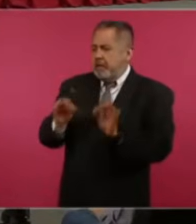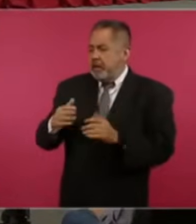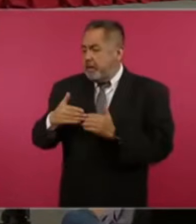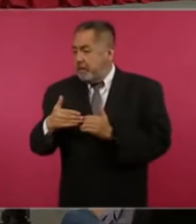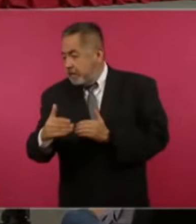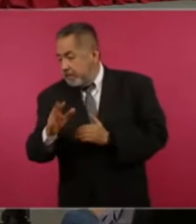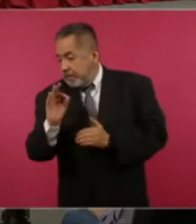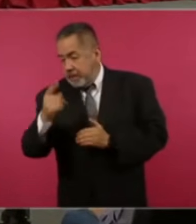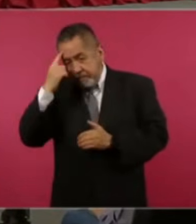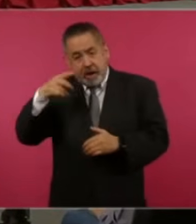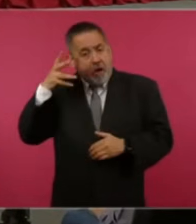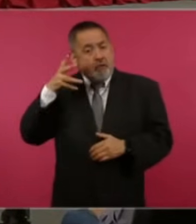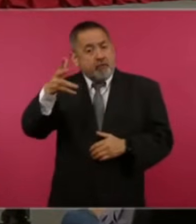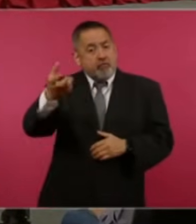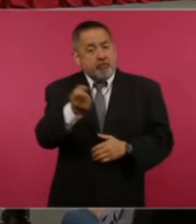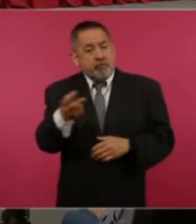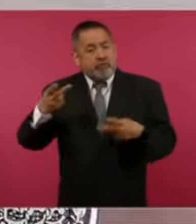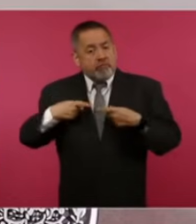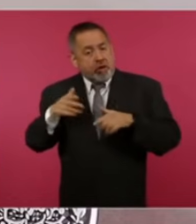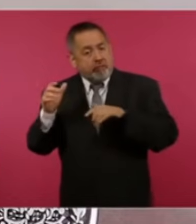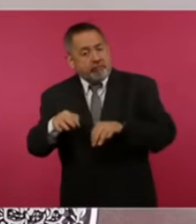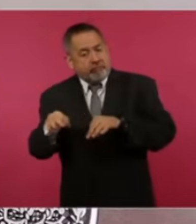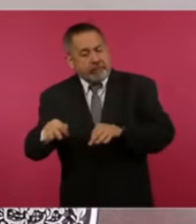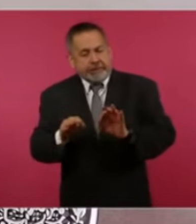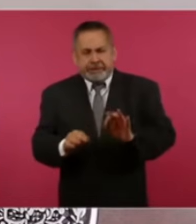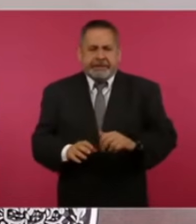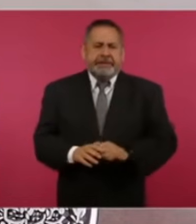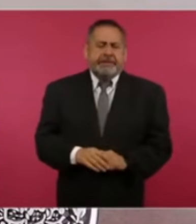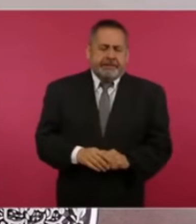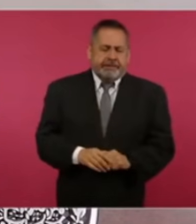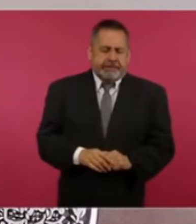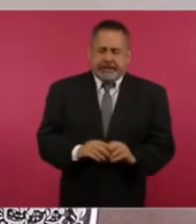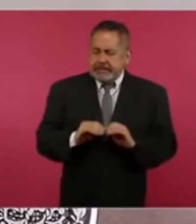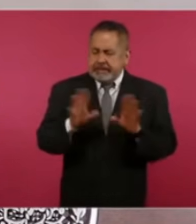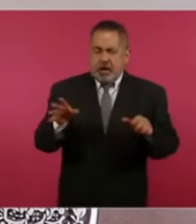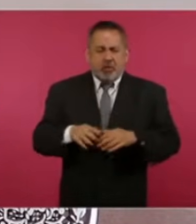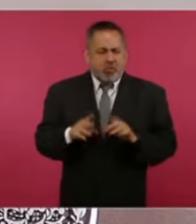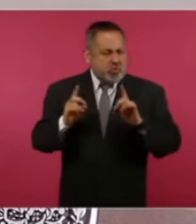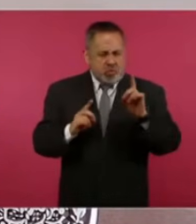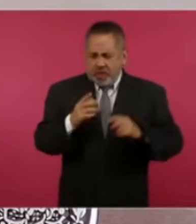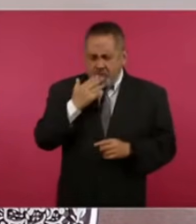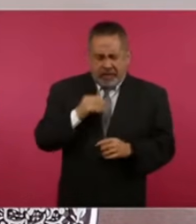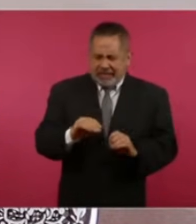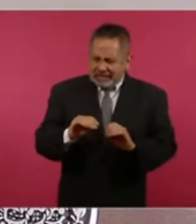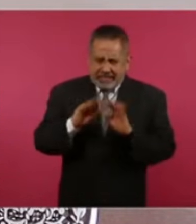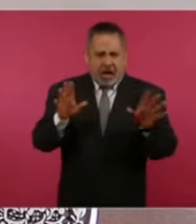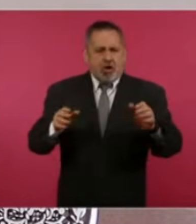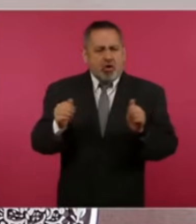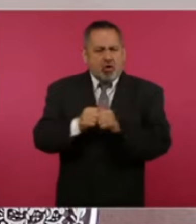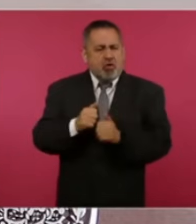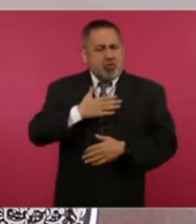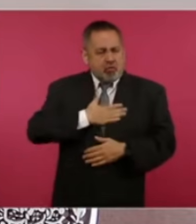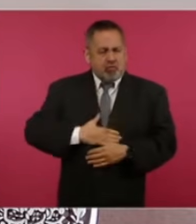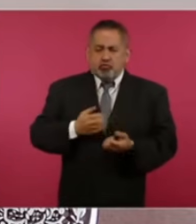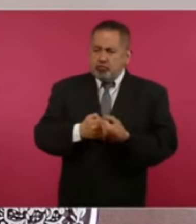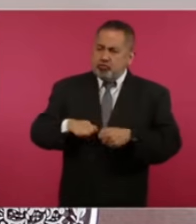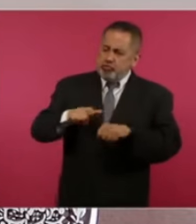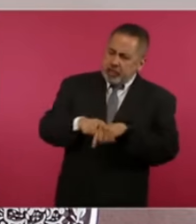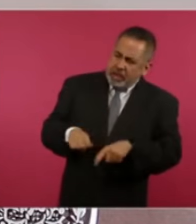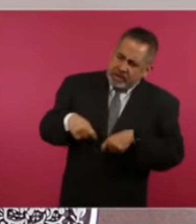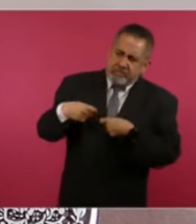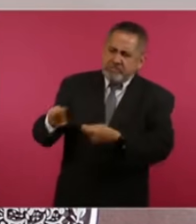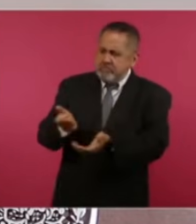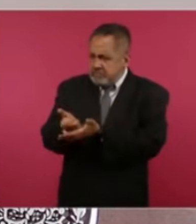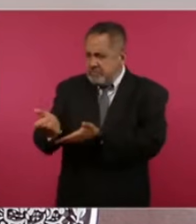de trabajadores. No tenemos la menor duda de que este acto de justicia social tendrá